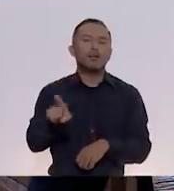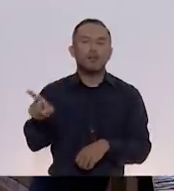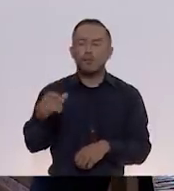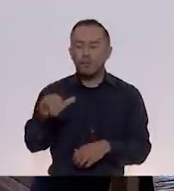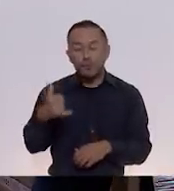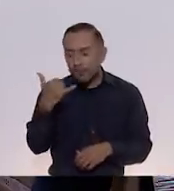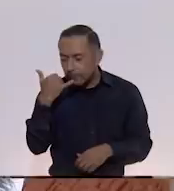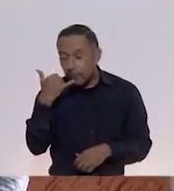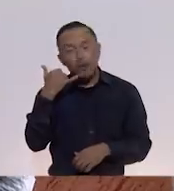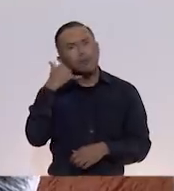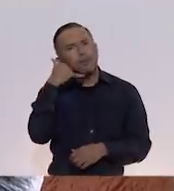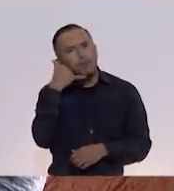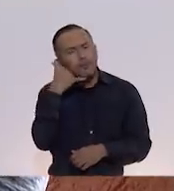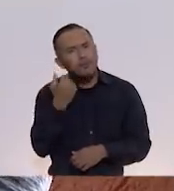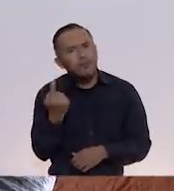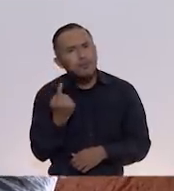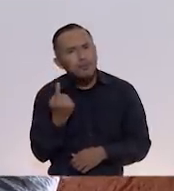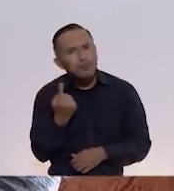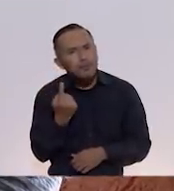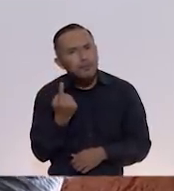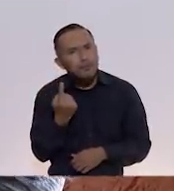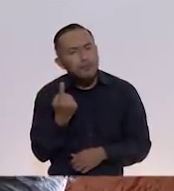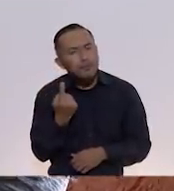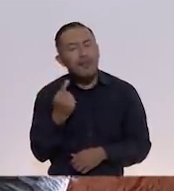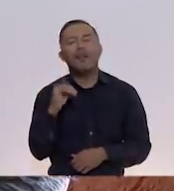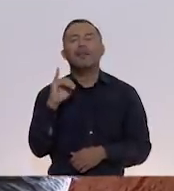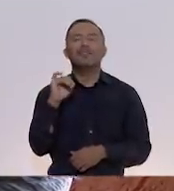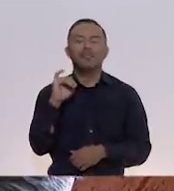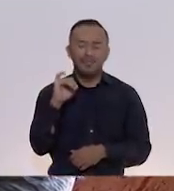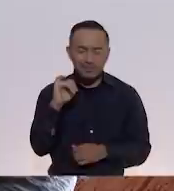bien? Bueno. Sí, doctora, gracias.